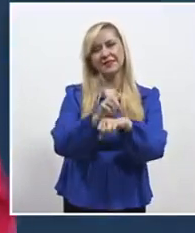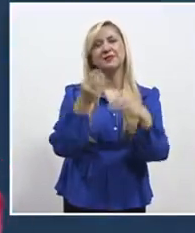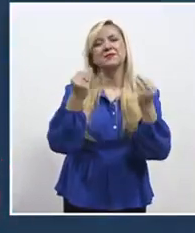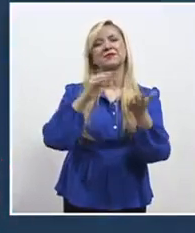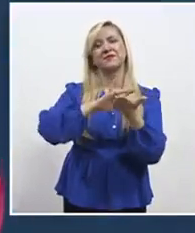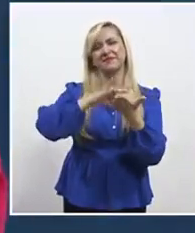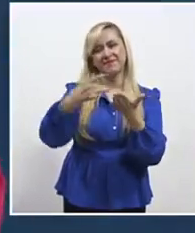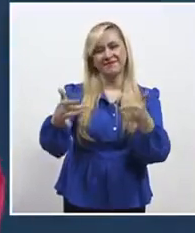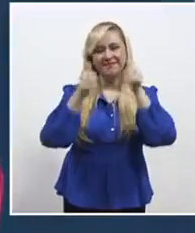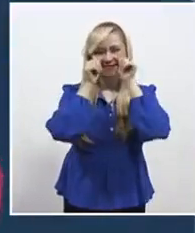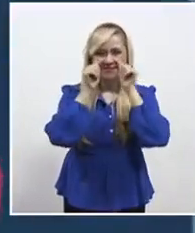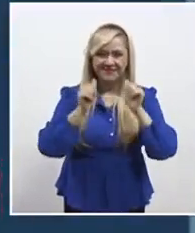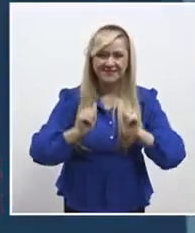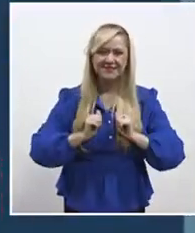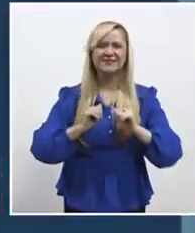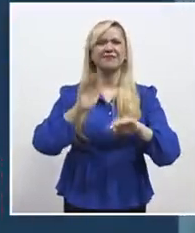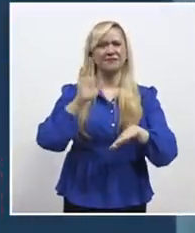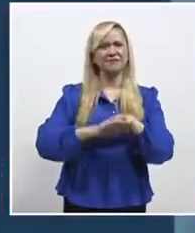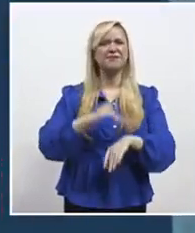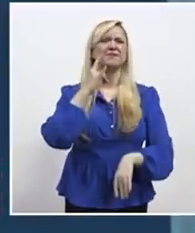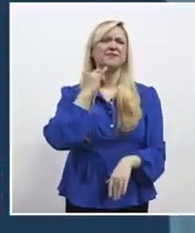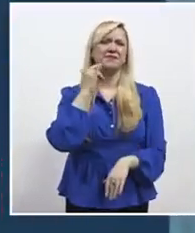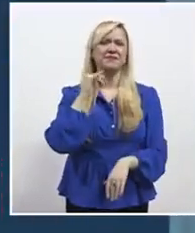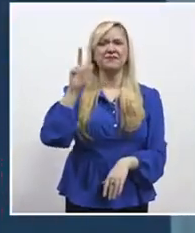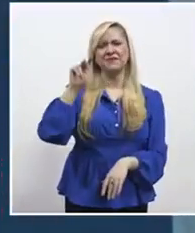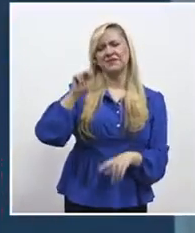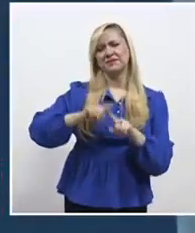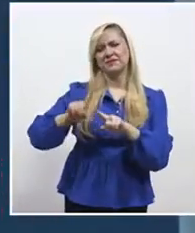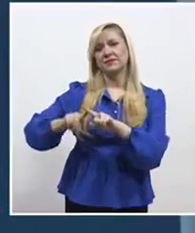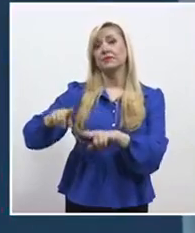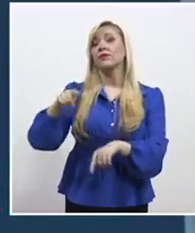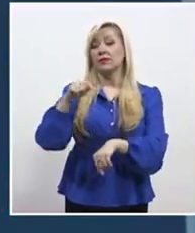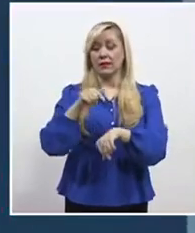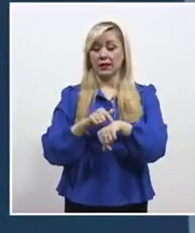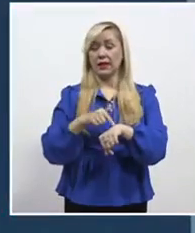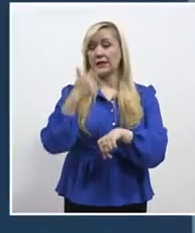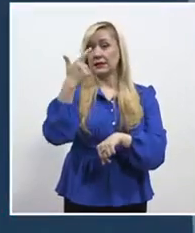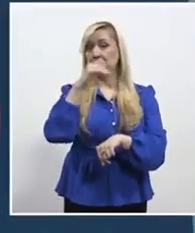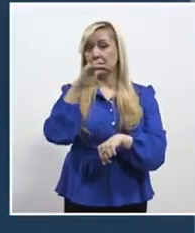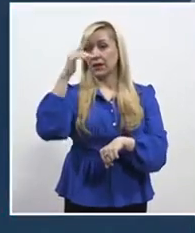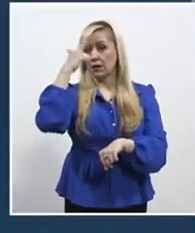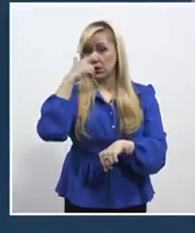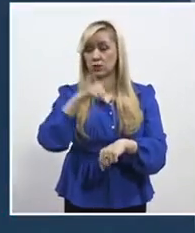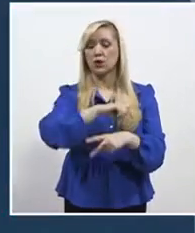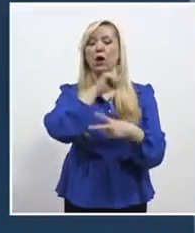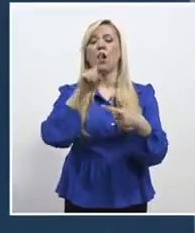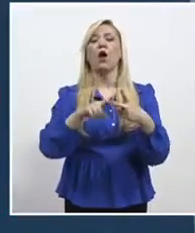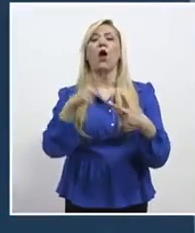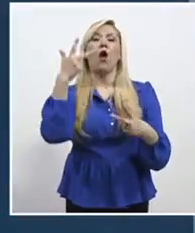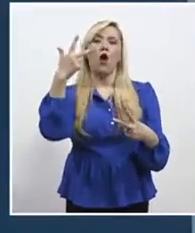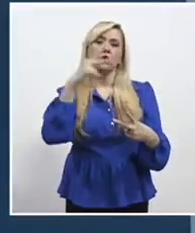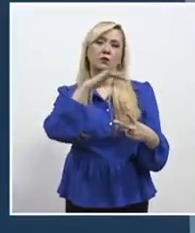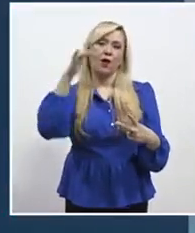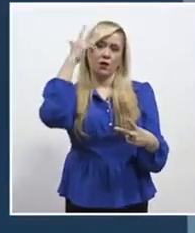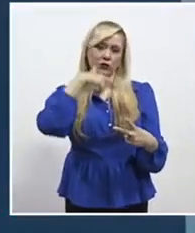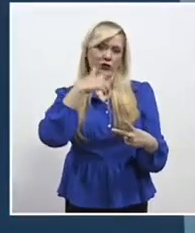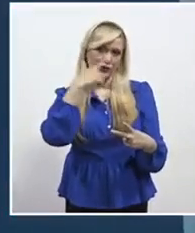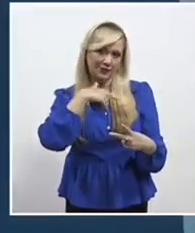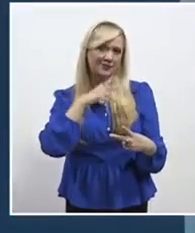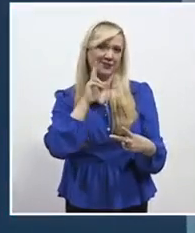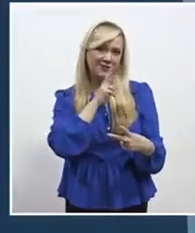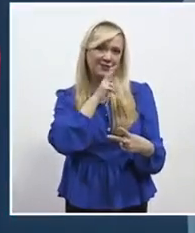siempre, agradeciendo su compañía e invitándole a seguir el avance informativo a las 19:30 horas y a las 20:30 el noticiario